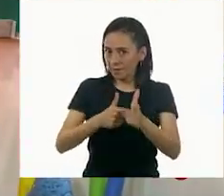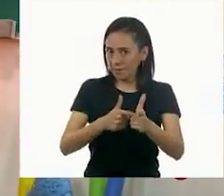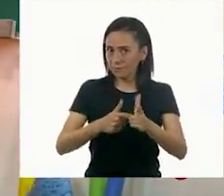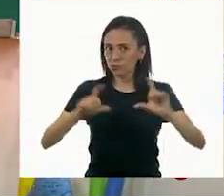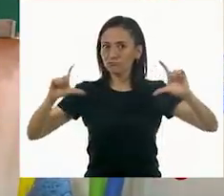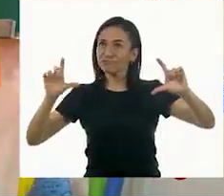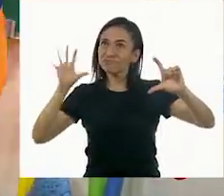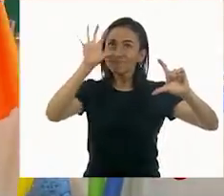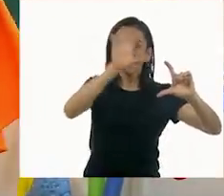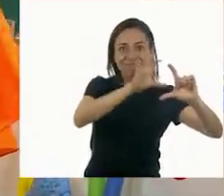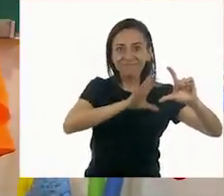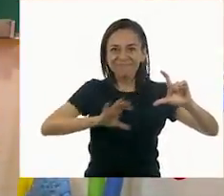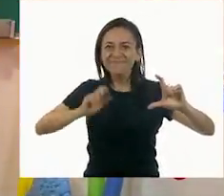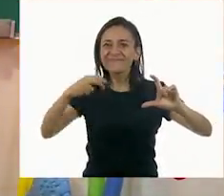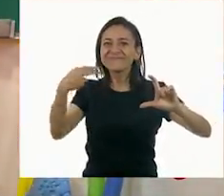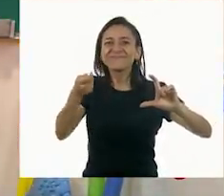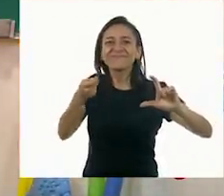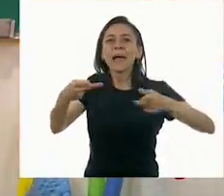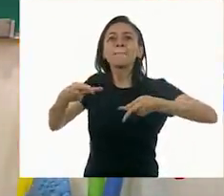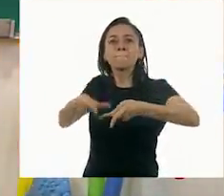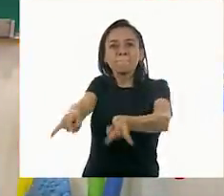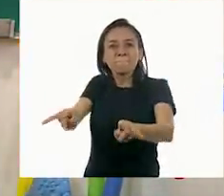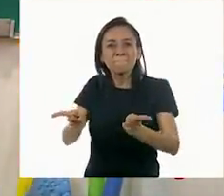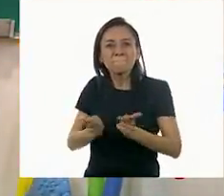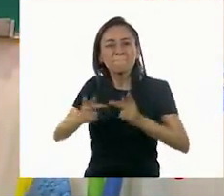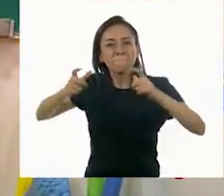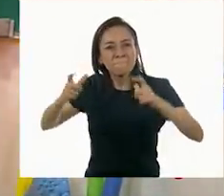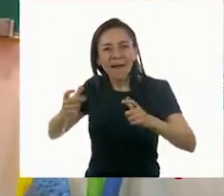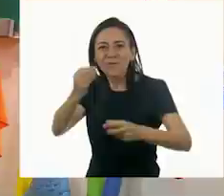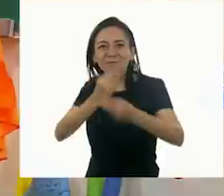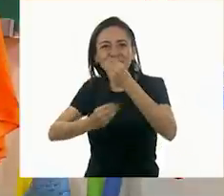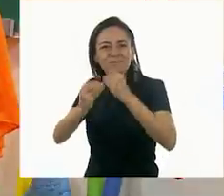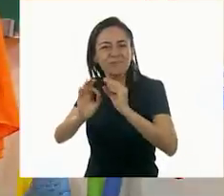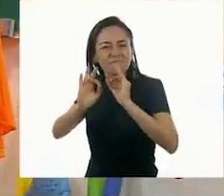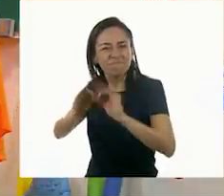de colores y sabores deliciosos.